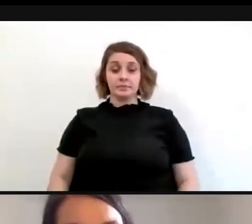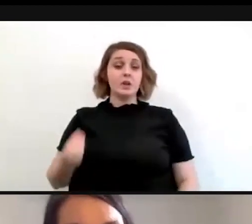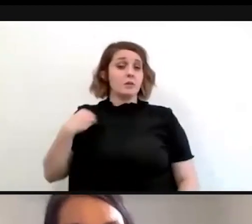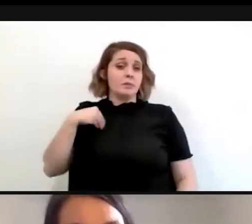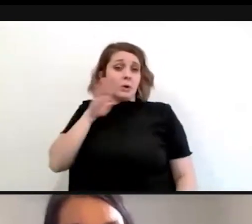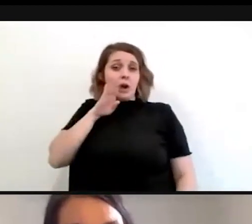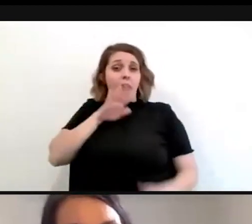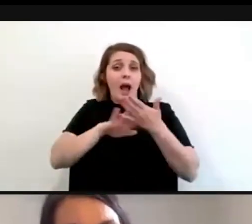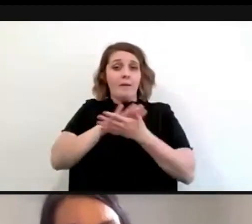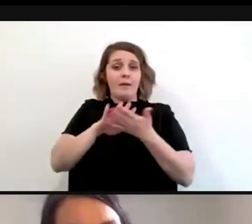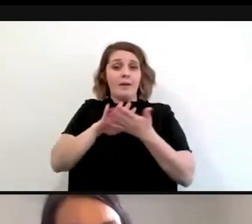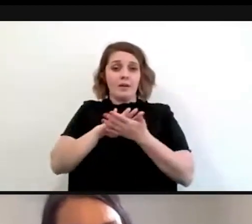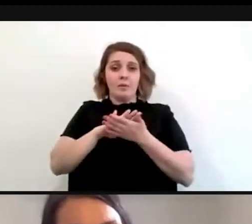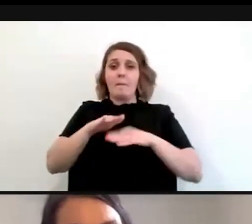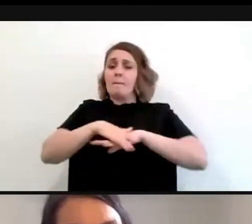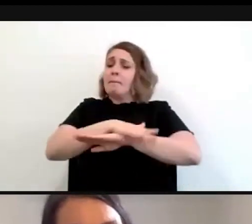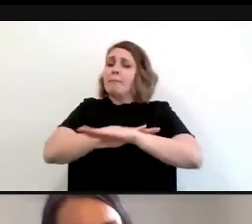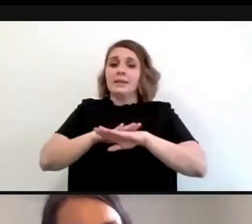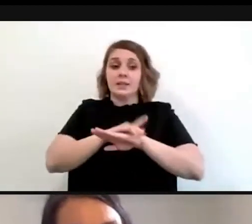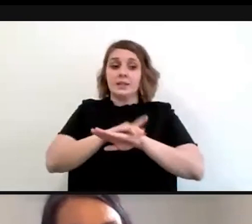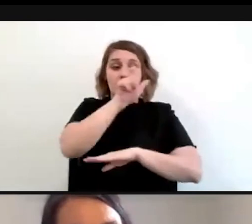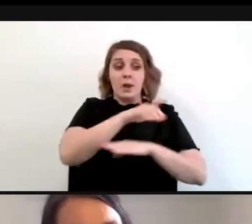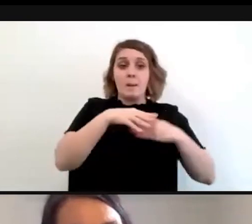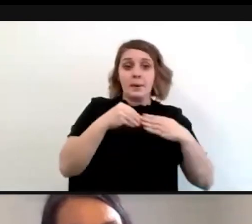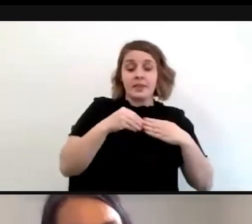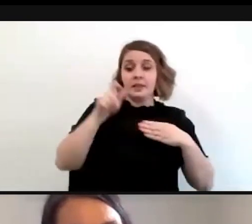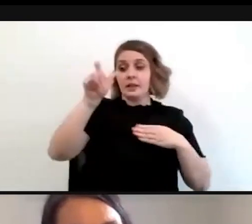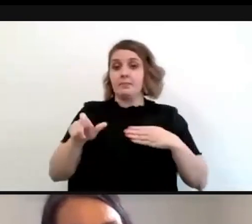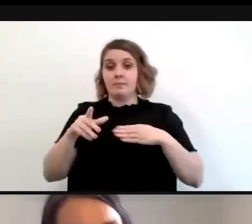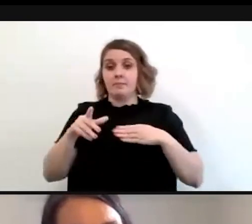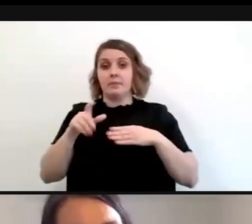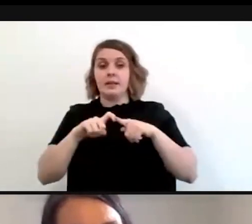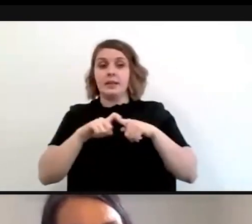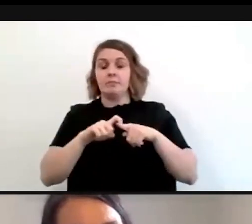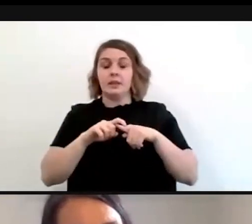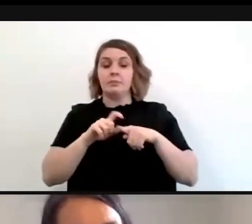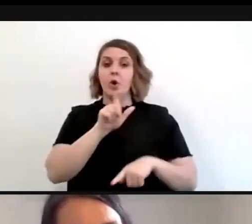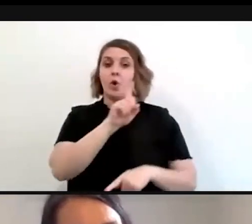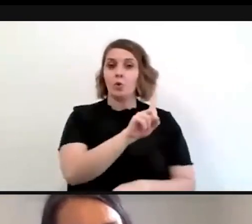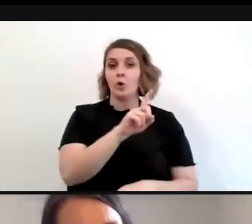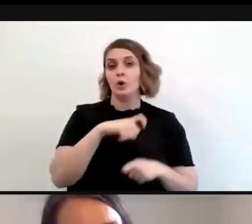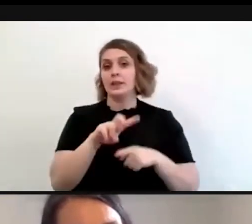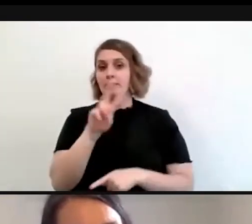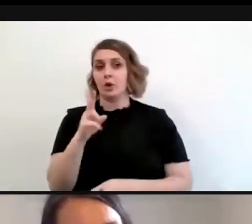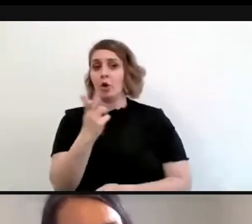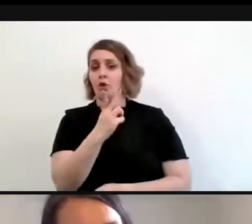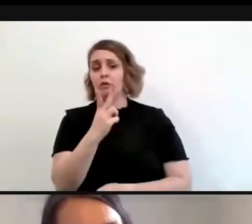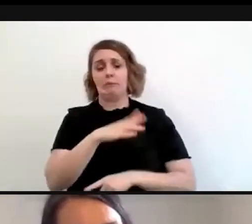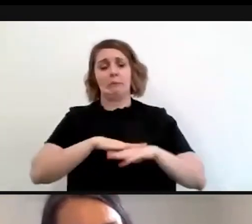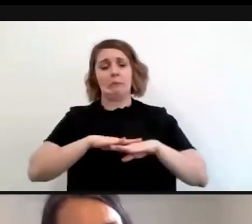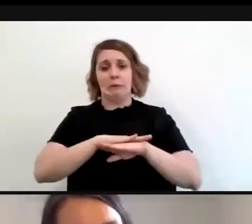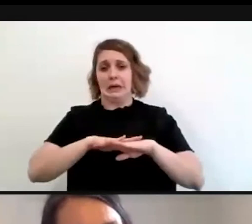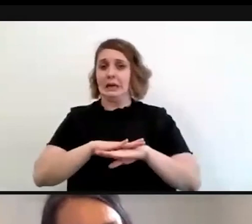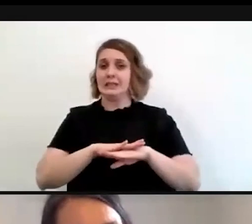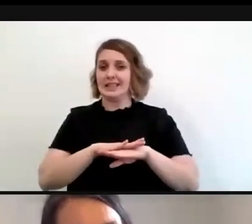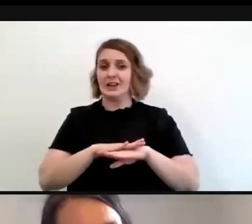educación diabetológica es vital, tanto en el paciente de tipo 1 como en el paciente tipo 2, y es algo de lo